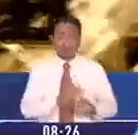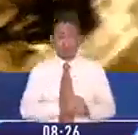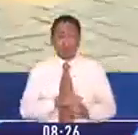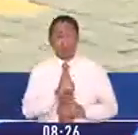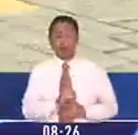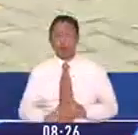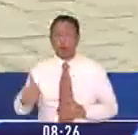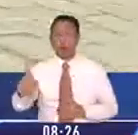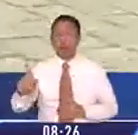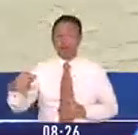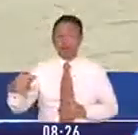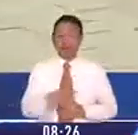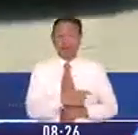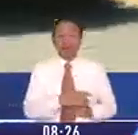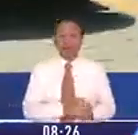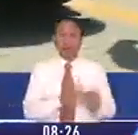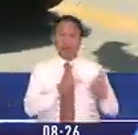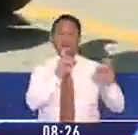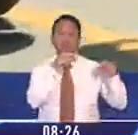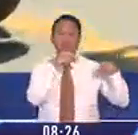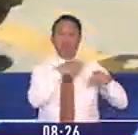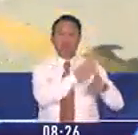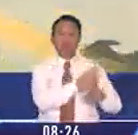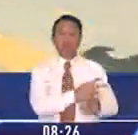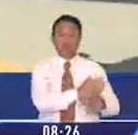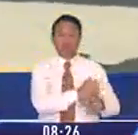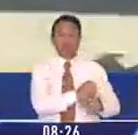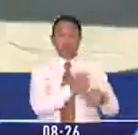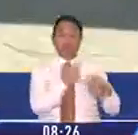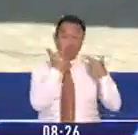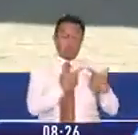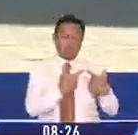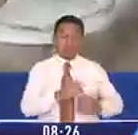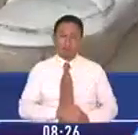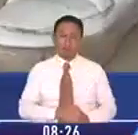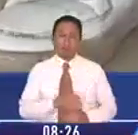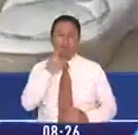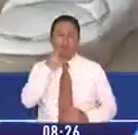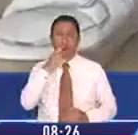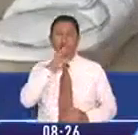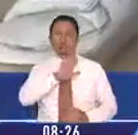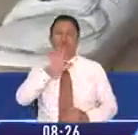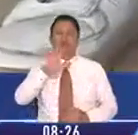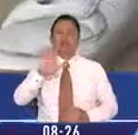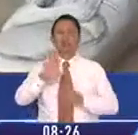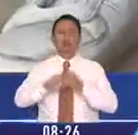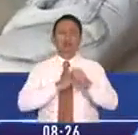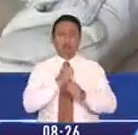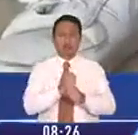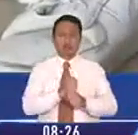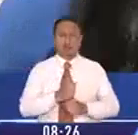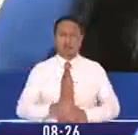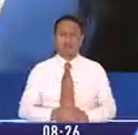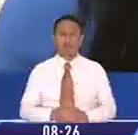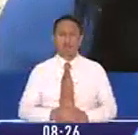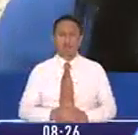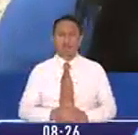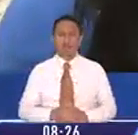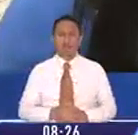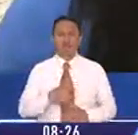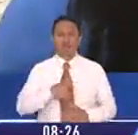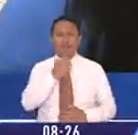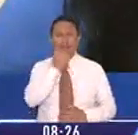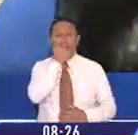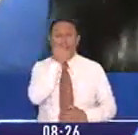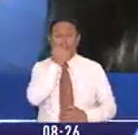de la escuela y la dejaba, entre comillas, segura con su jefe, un hombre de unos 55 años de edad. No te he conversado nada